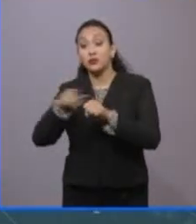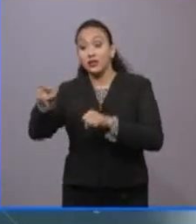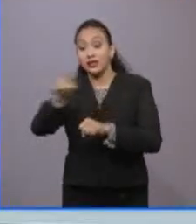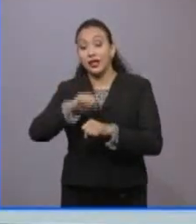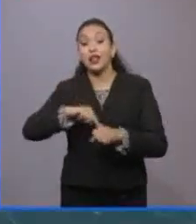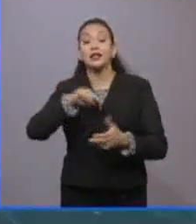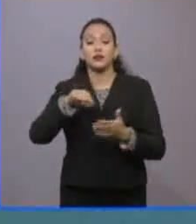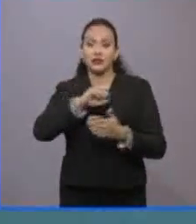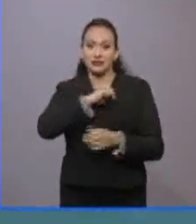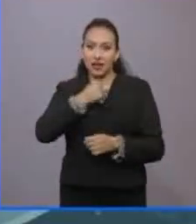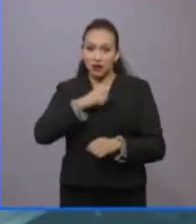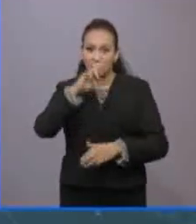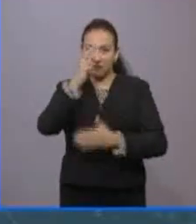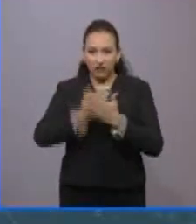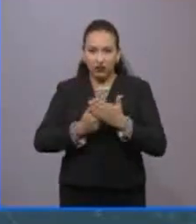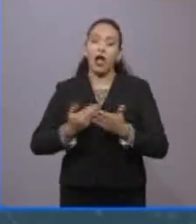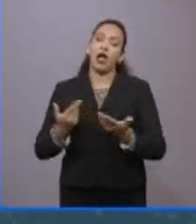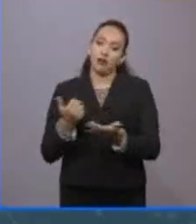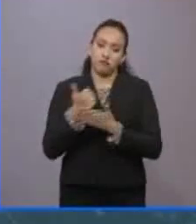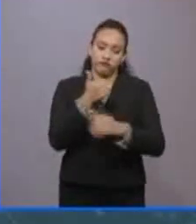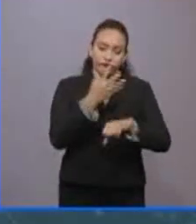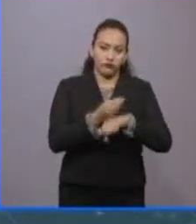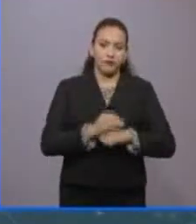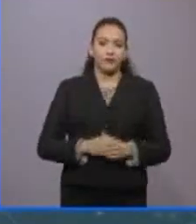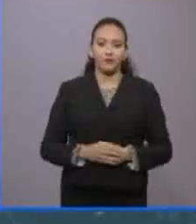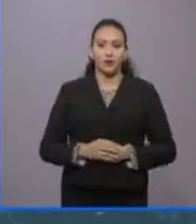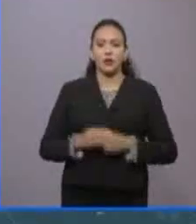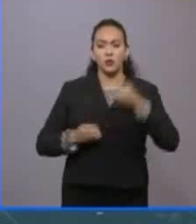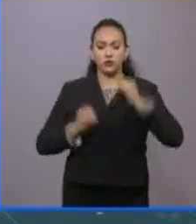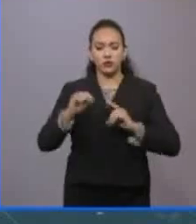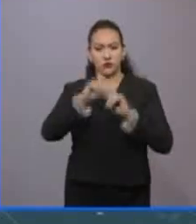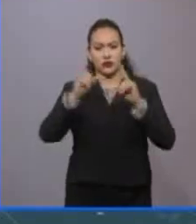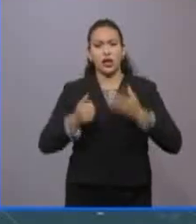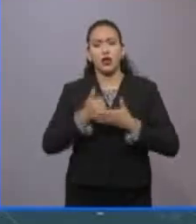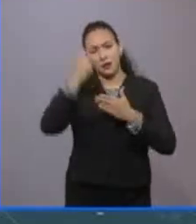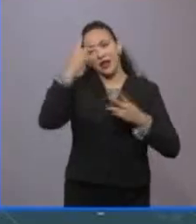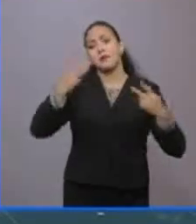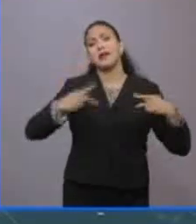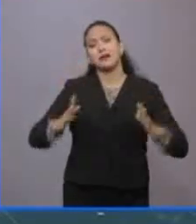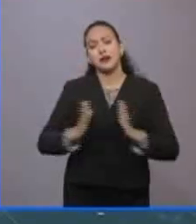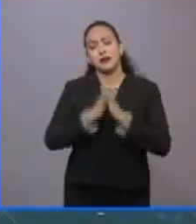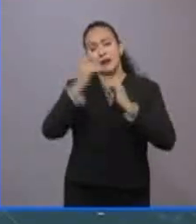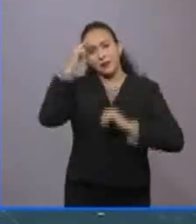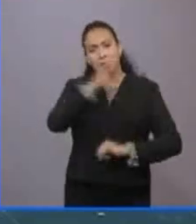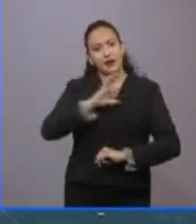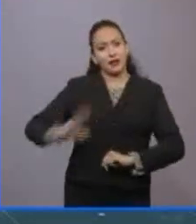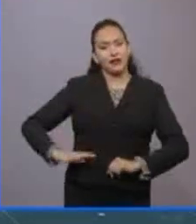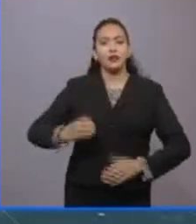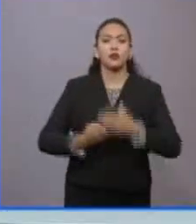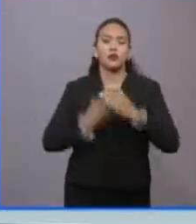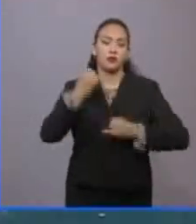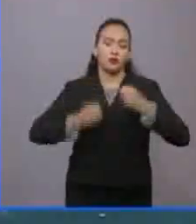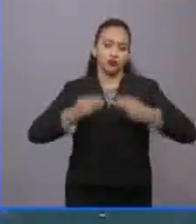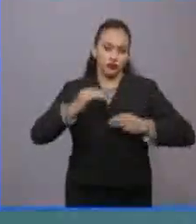pública. La Corte estableció lineamientos para personal que participa como candidatos en la elección